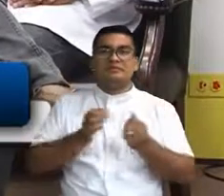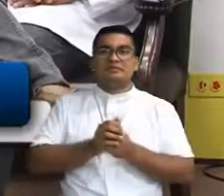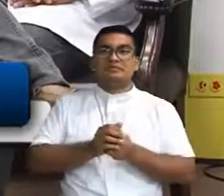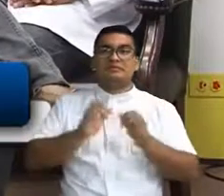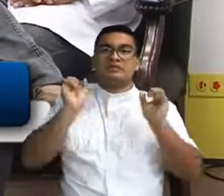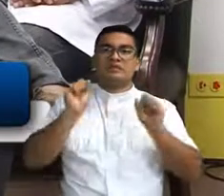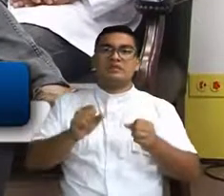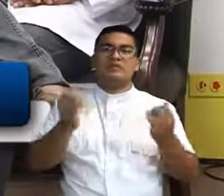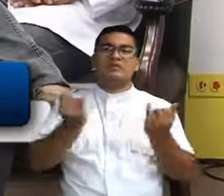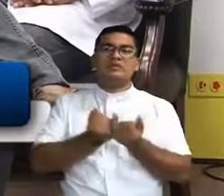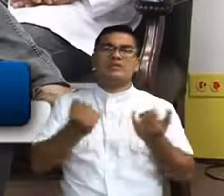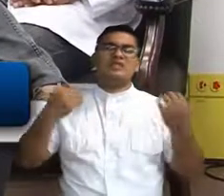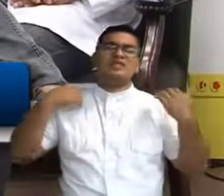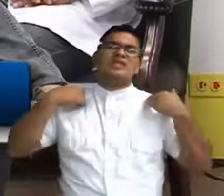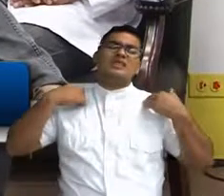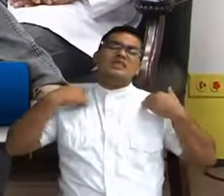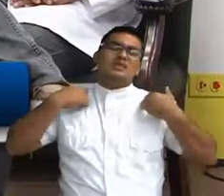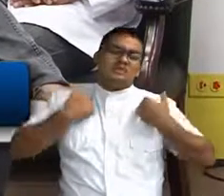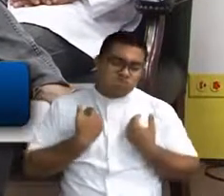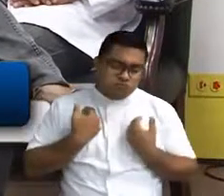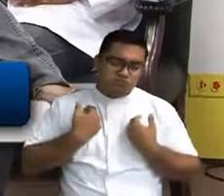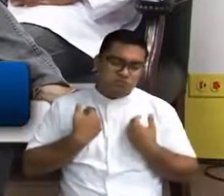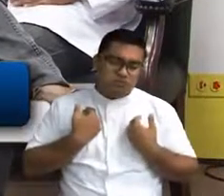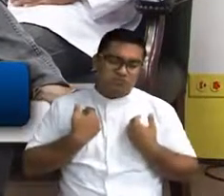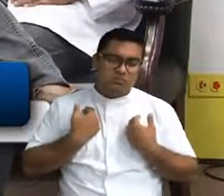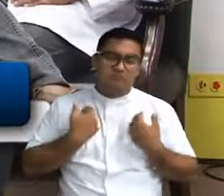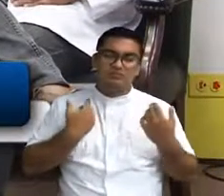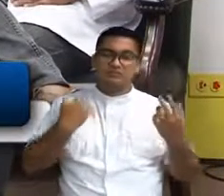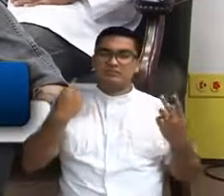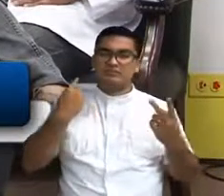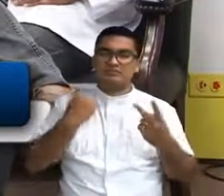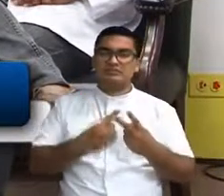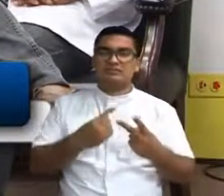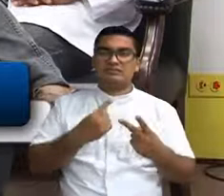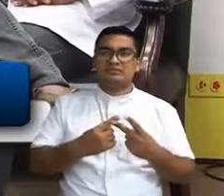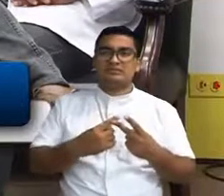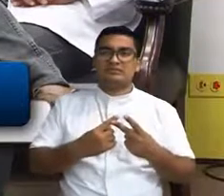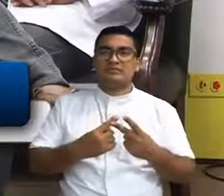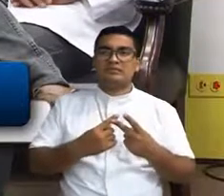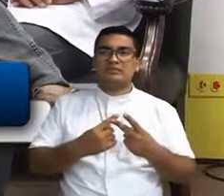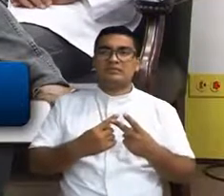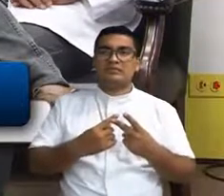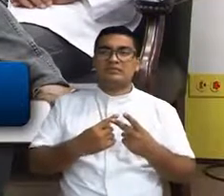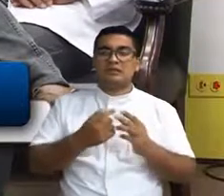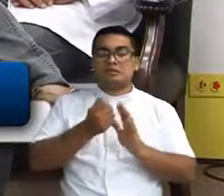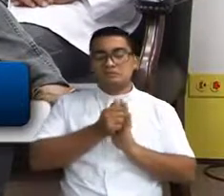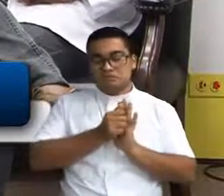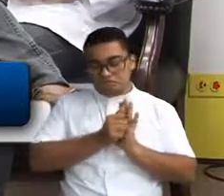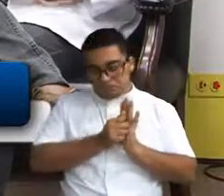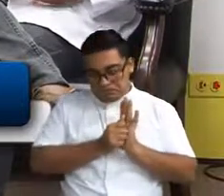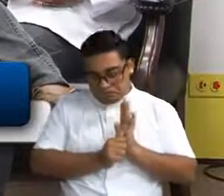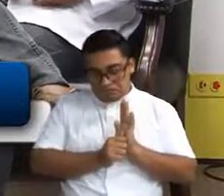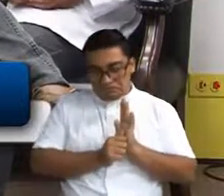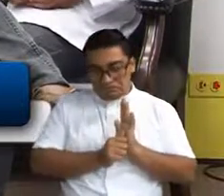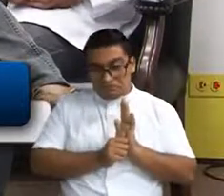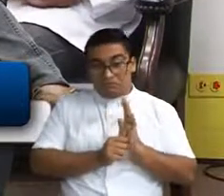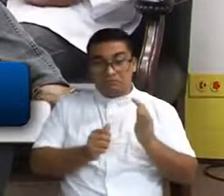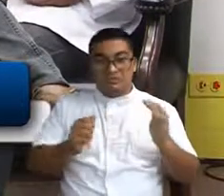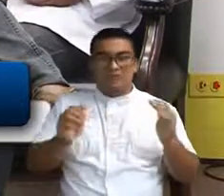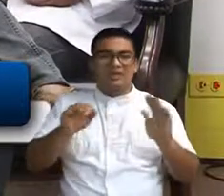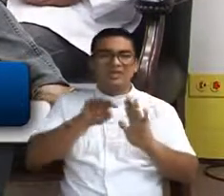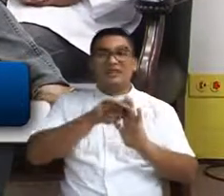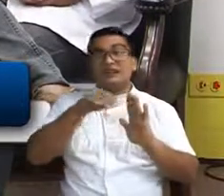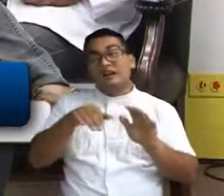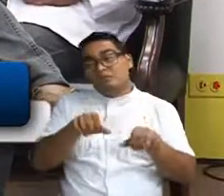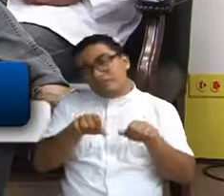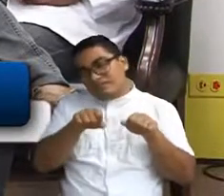cansancio extremo, nos pueden ocasionar, es donde ahora entramos a lo que usted me decía, el factor depresivo, no querer salir de cama,